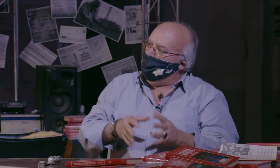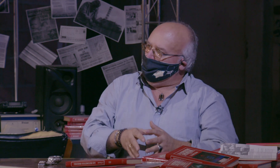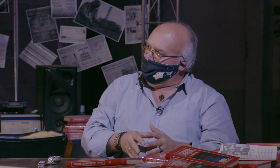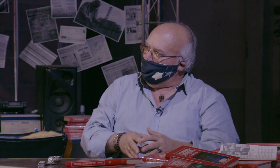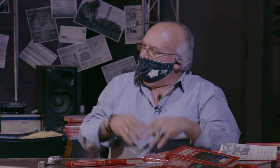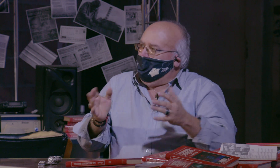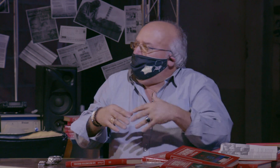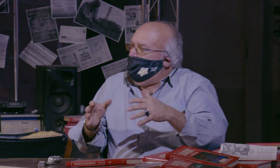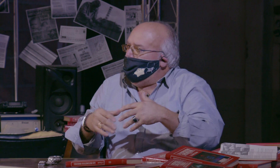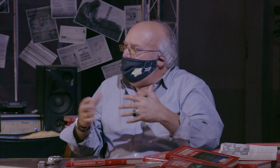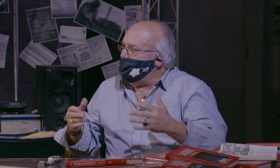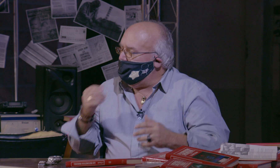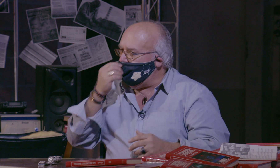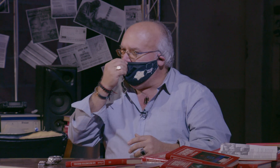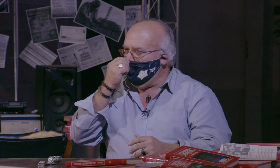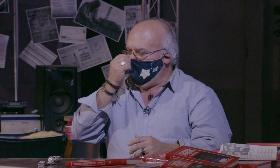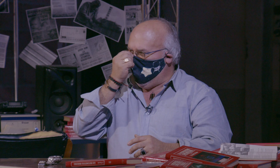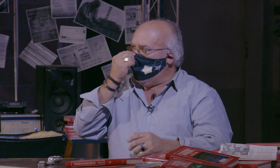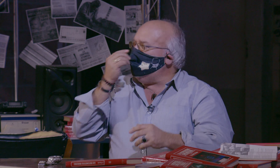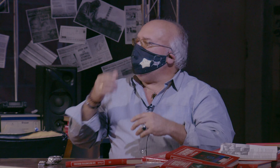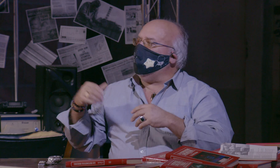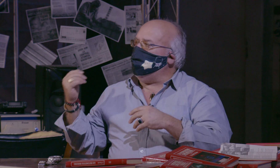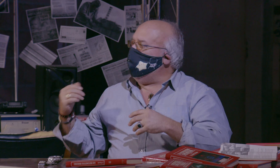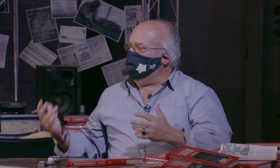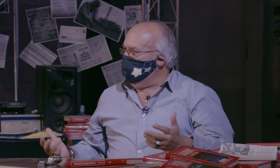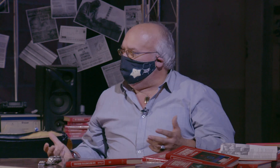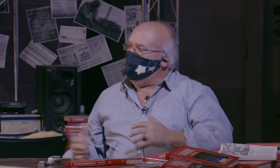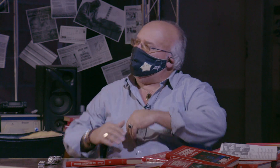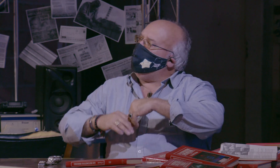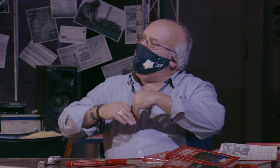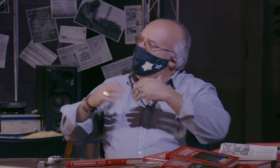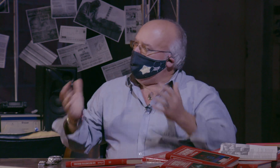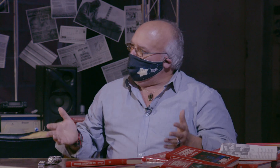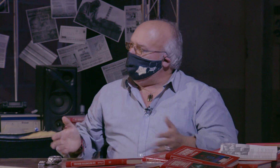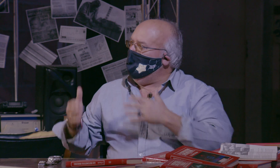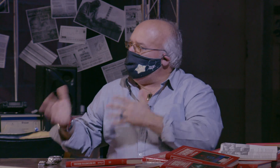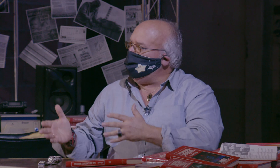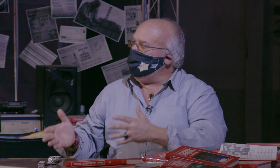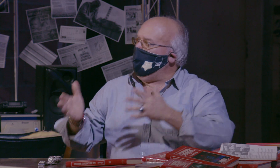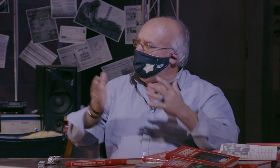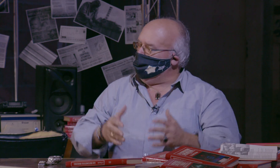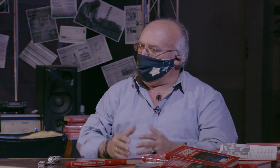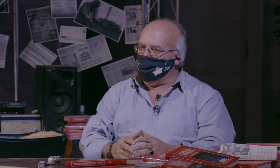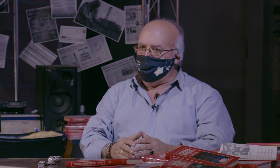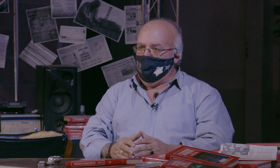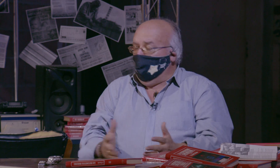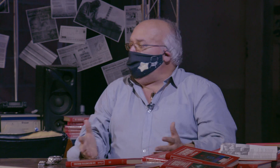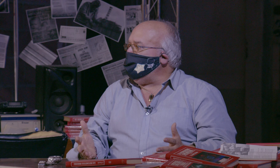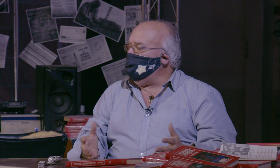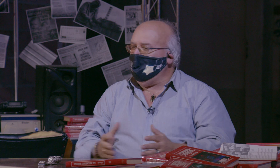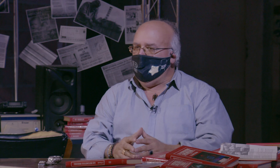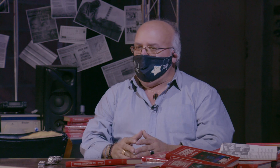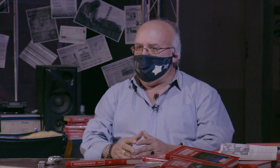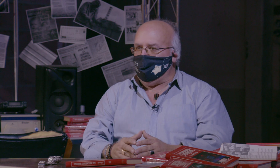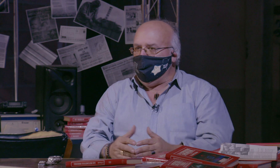palabra normalidad. Es una nueva realidad, claro, que no tiene nada que ver con la anterior, pero nada que ver. Esto ha cambiado. Lo que